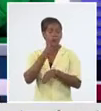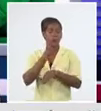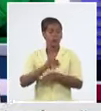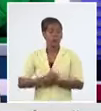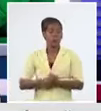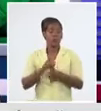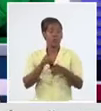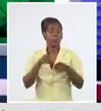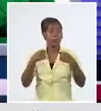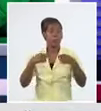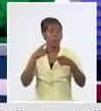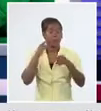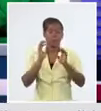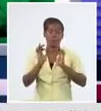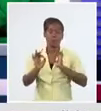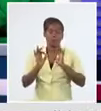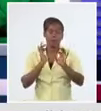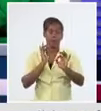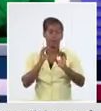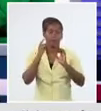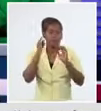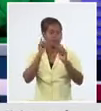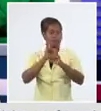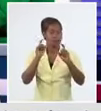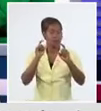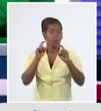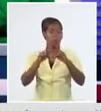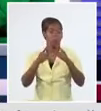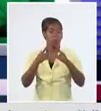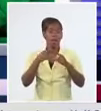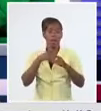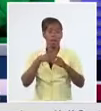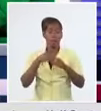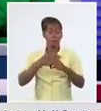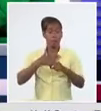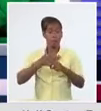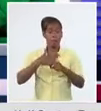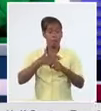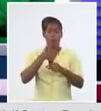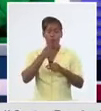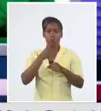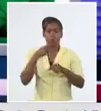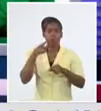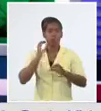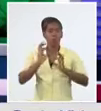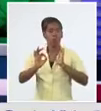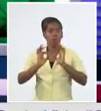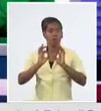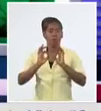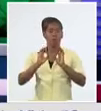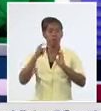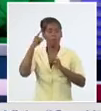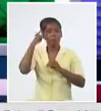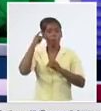por ellos y por la familia. Es una edad donde hay mucho deseo de autonomía. Pero la familia